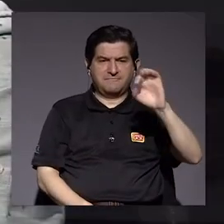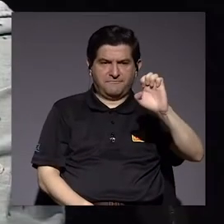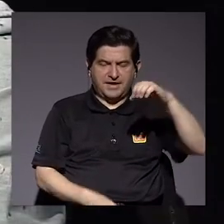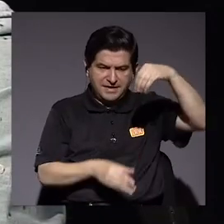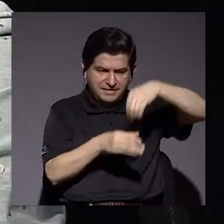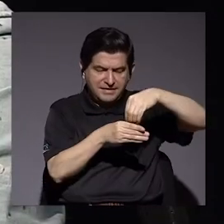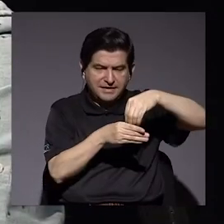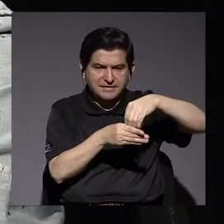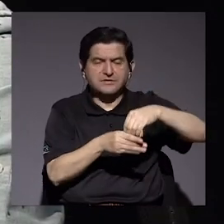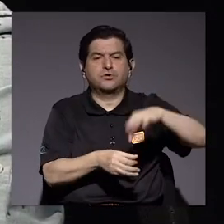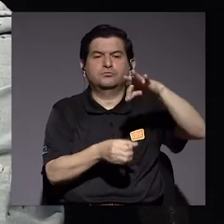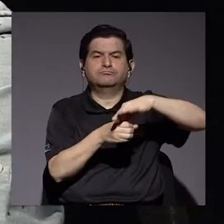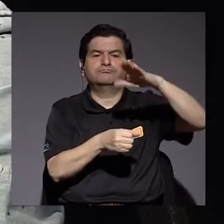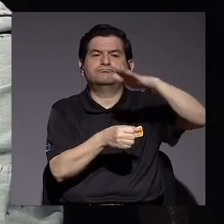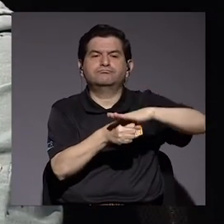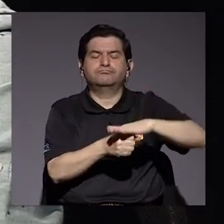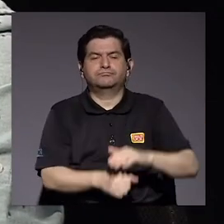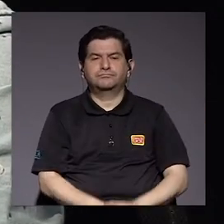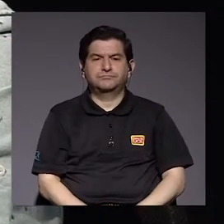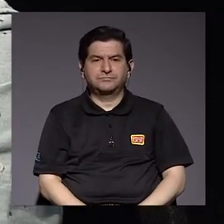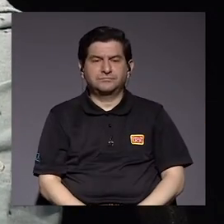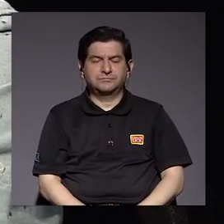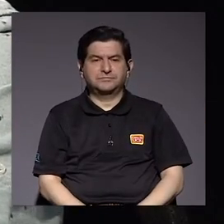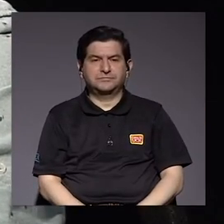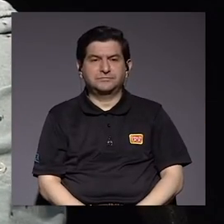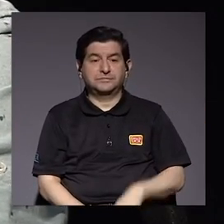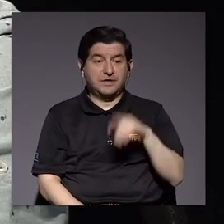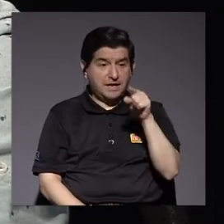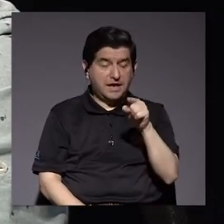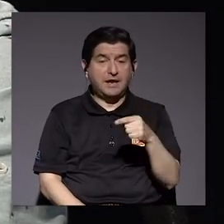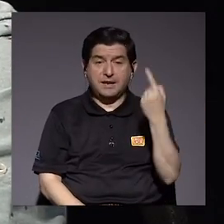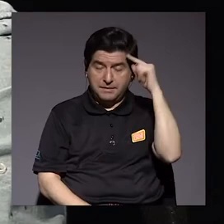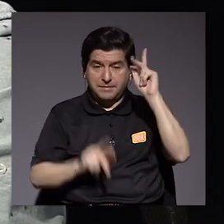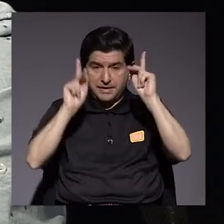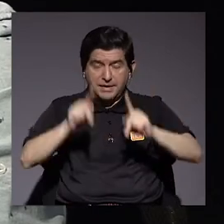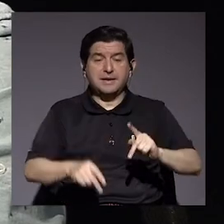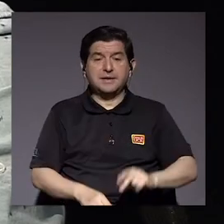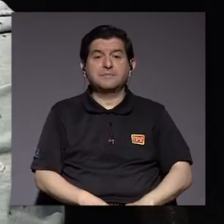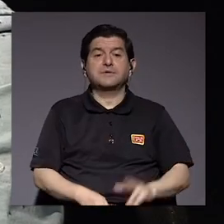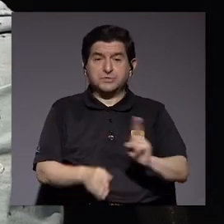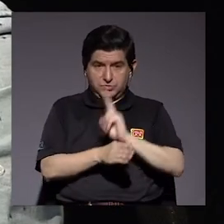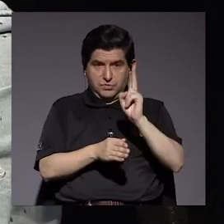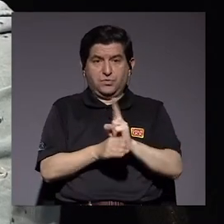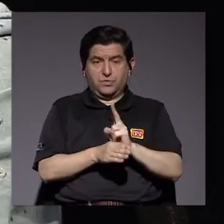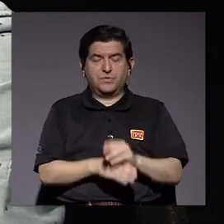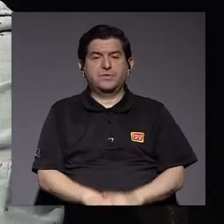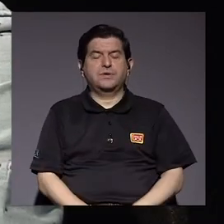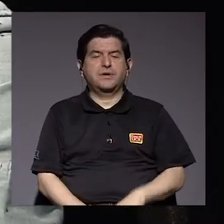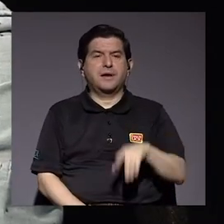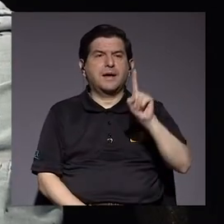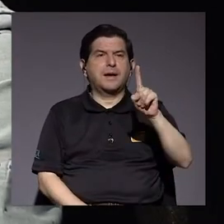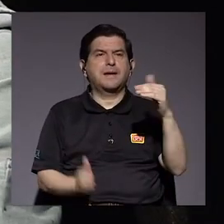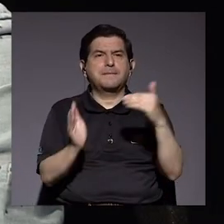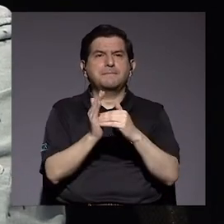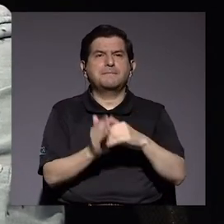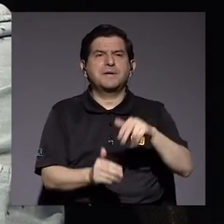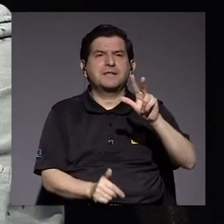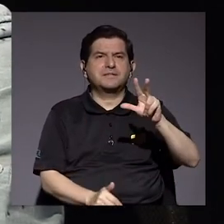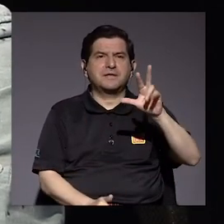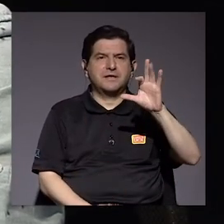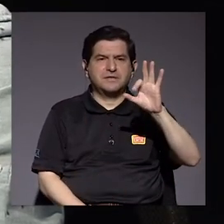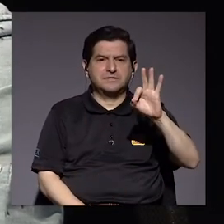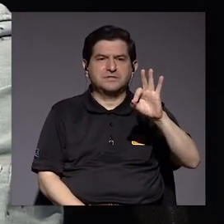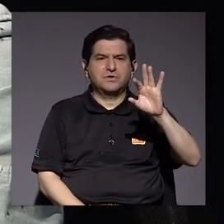hierro en la semilla. Uh-huh. El hierro biodisponible para el ser humano, ¿verdad? Así es. El caso del MIP